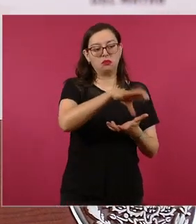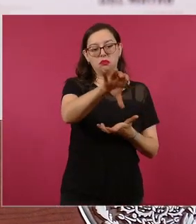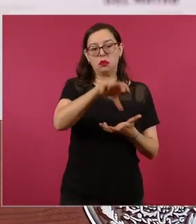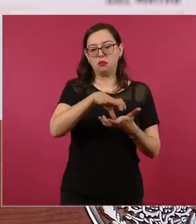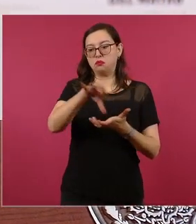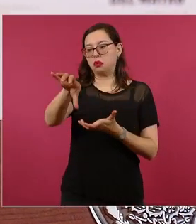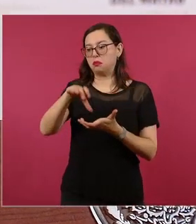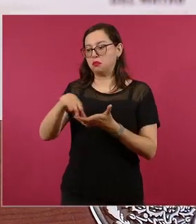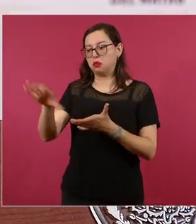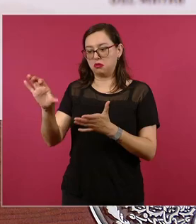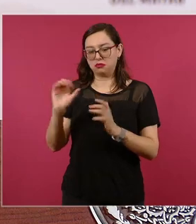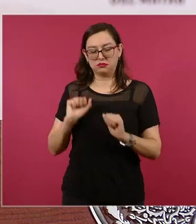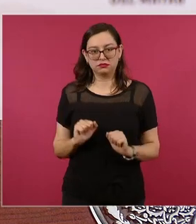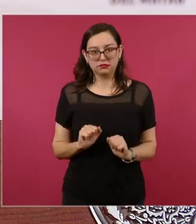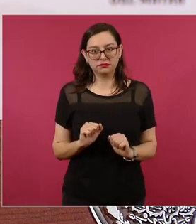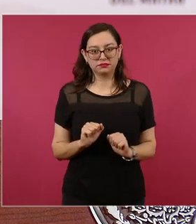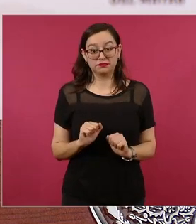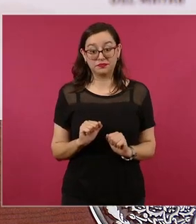hospitales